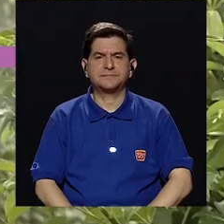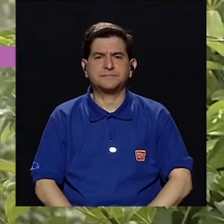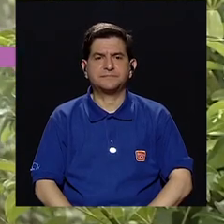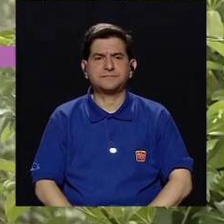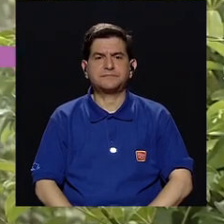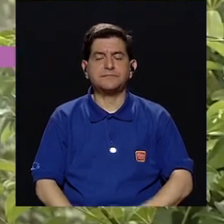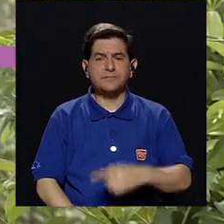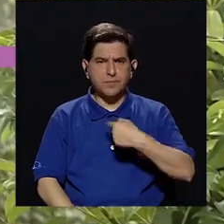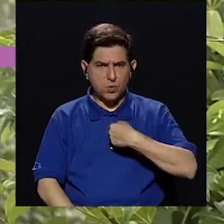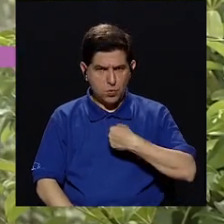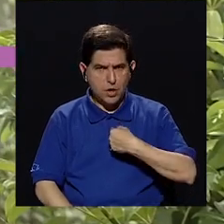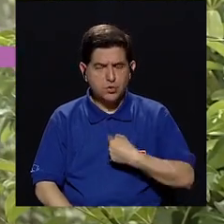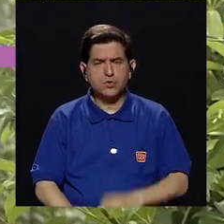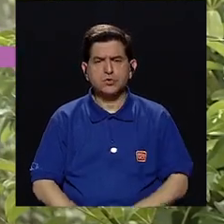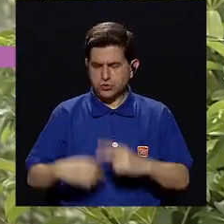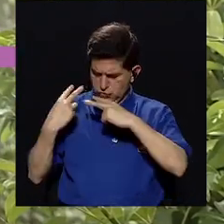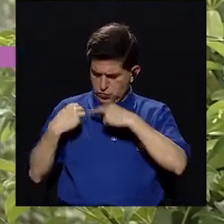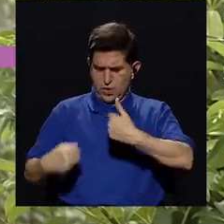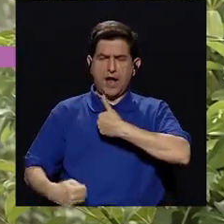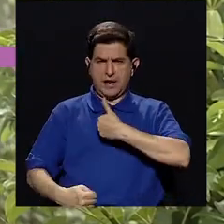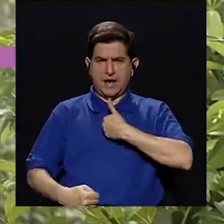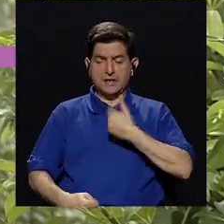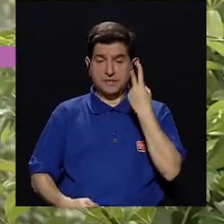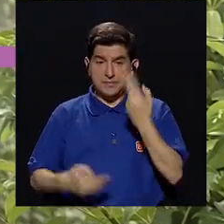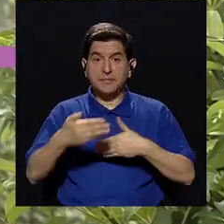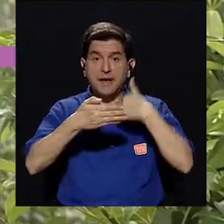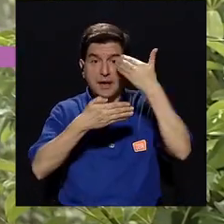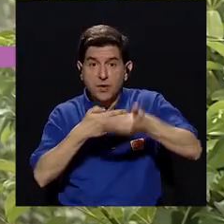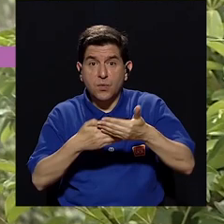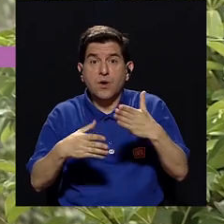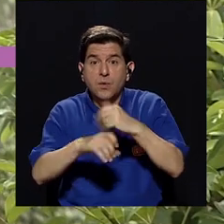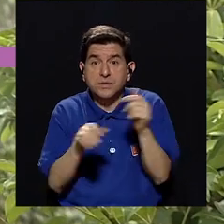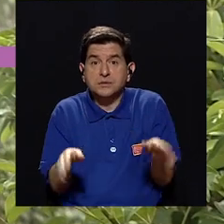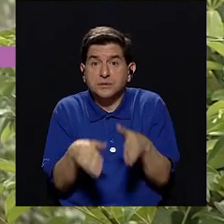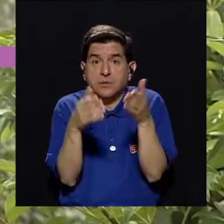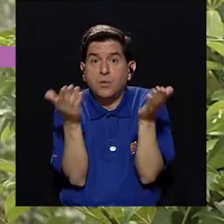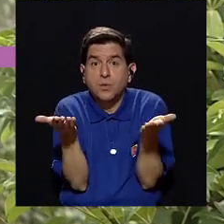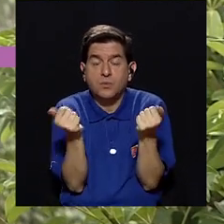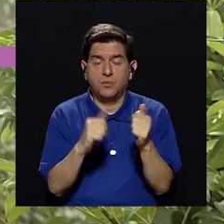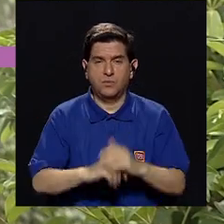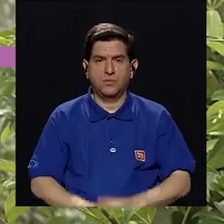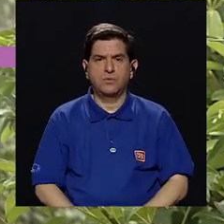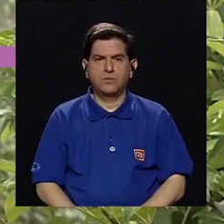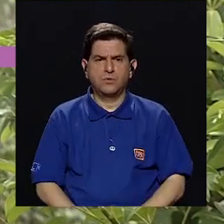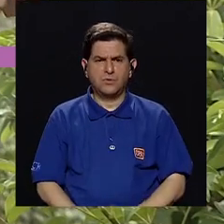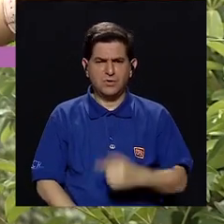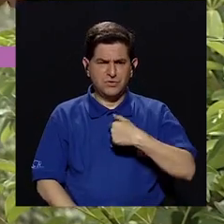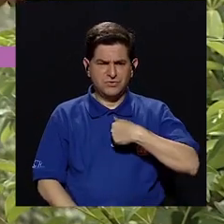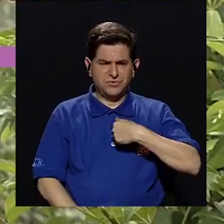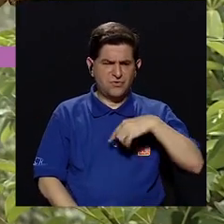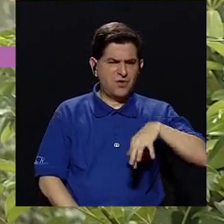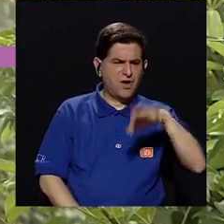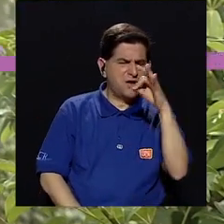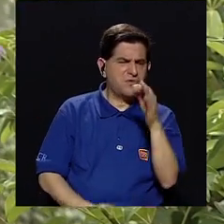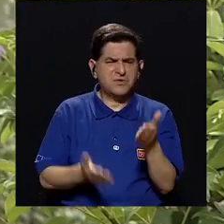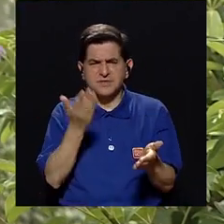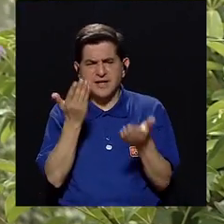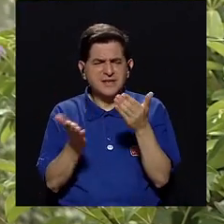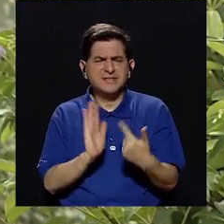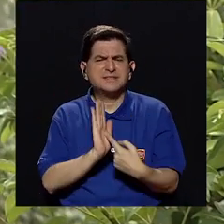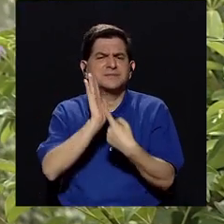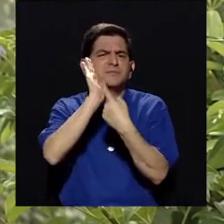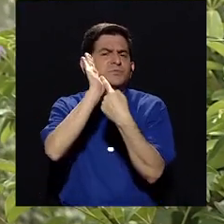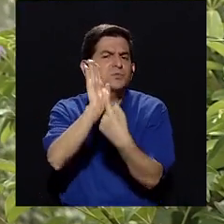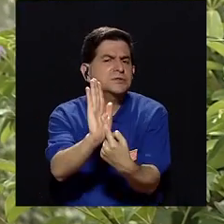cuando cuando yo realizó el autoexamen que ahorita lo vamos a ver cómo se hace que me puedo encontrar que me